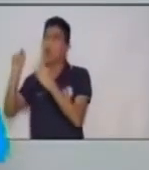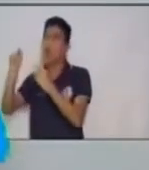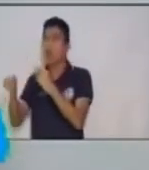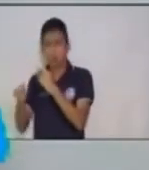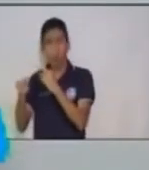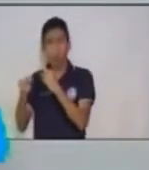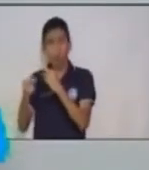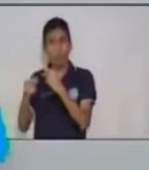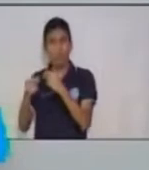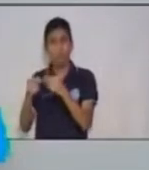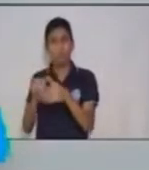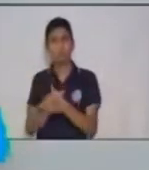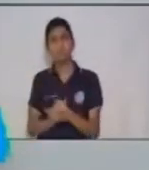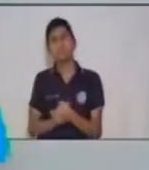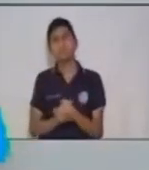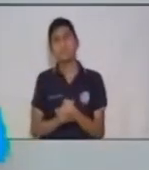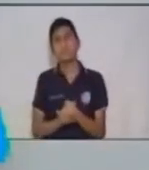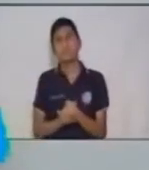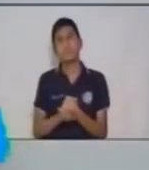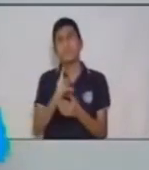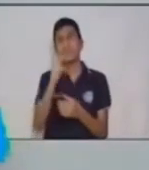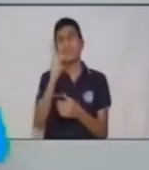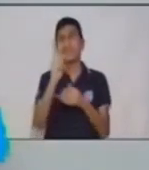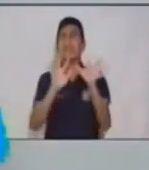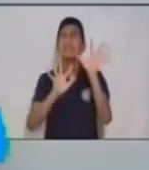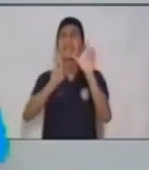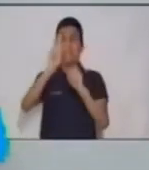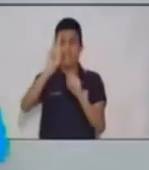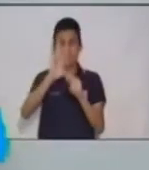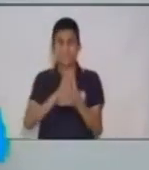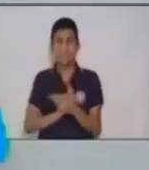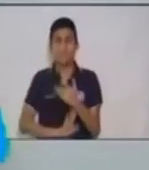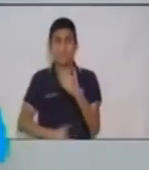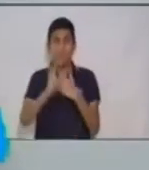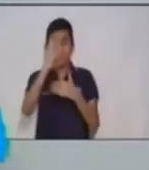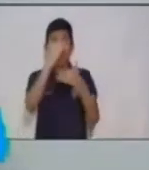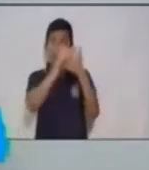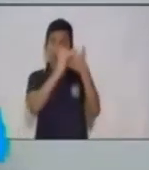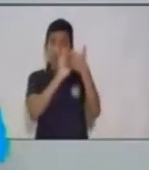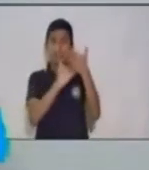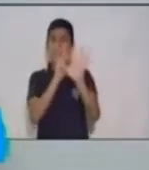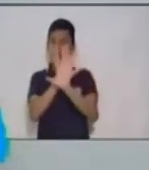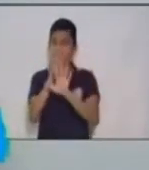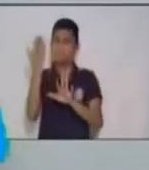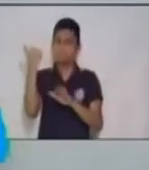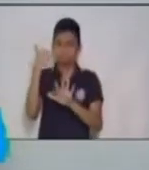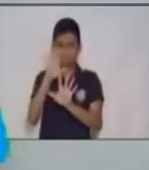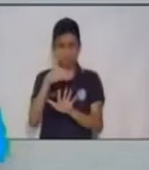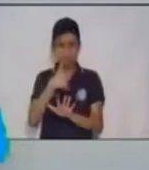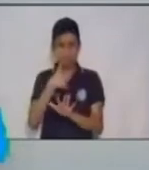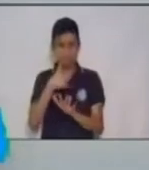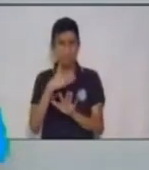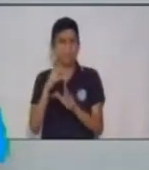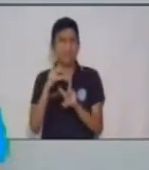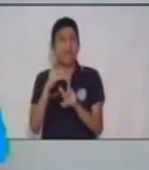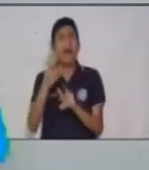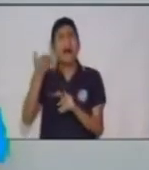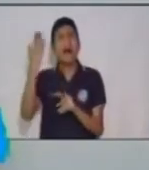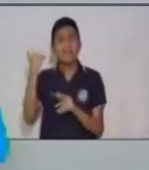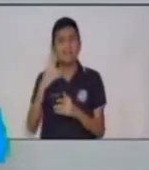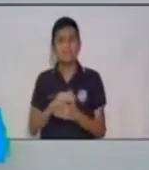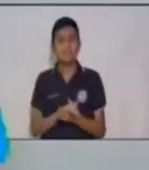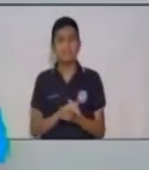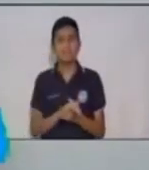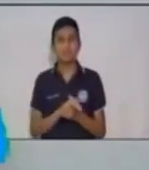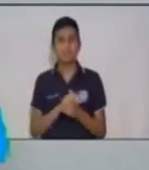coma y 13, que eran los datos de los cuales habíamos mencionado con